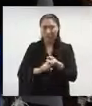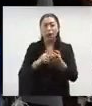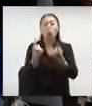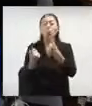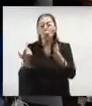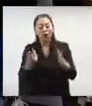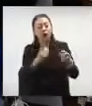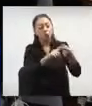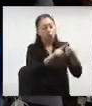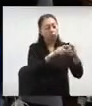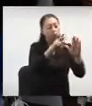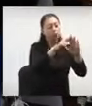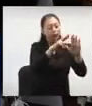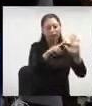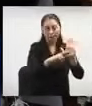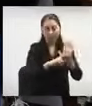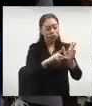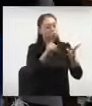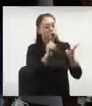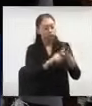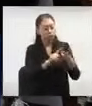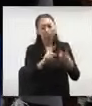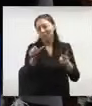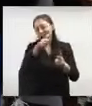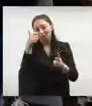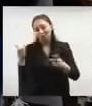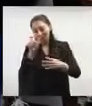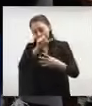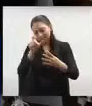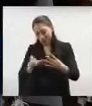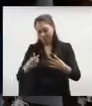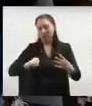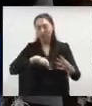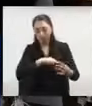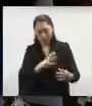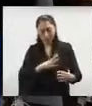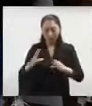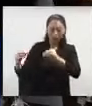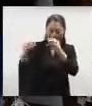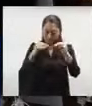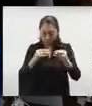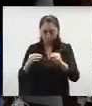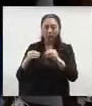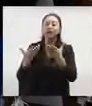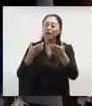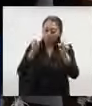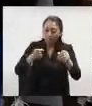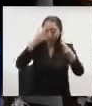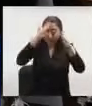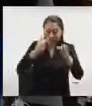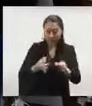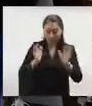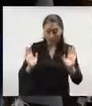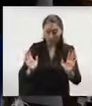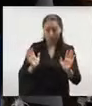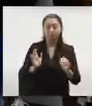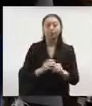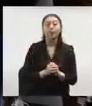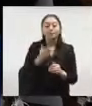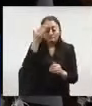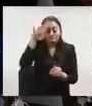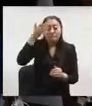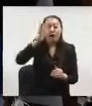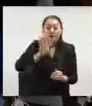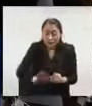reglamento y algunas otras cosas que tenemos que discutir antes de llegar al punto de sede, e idealmente